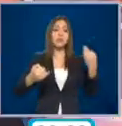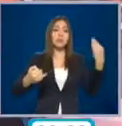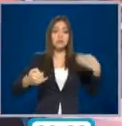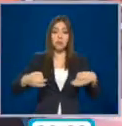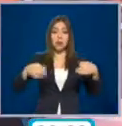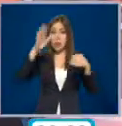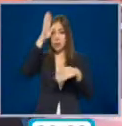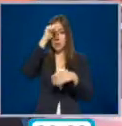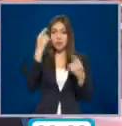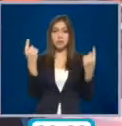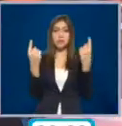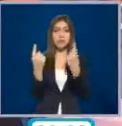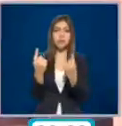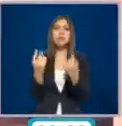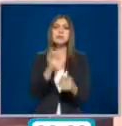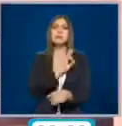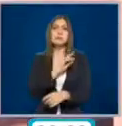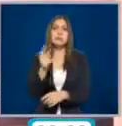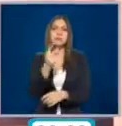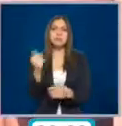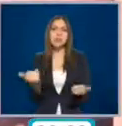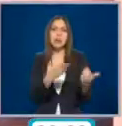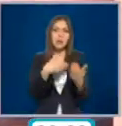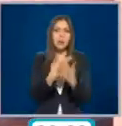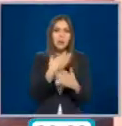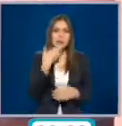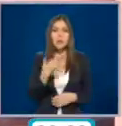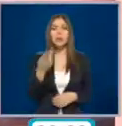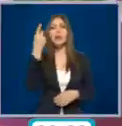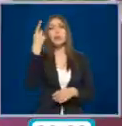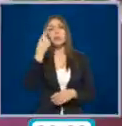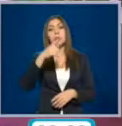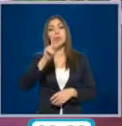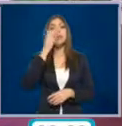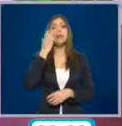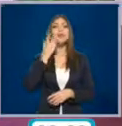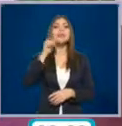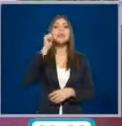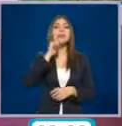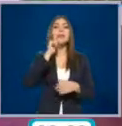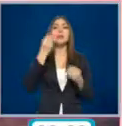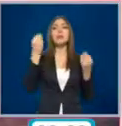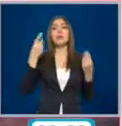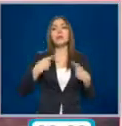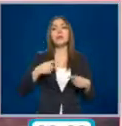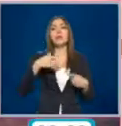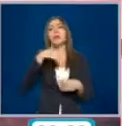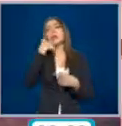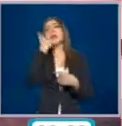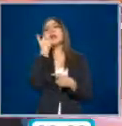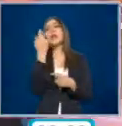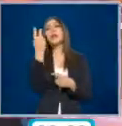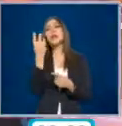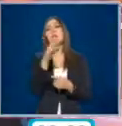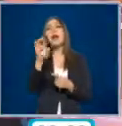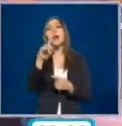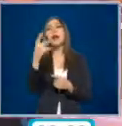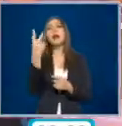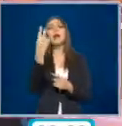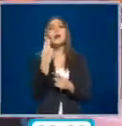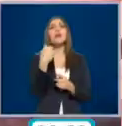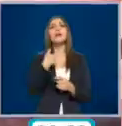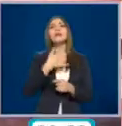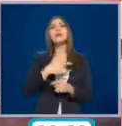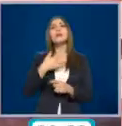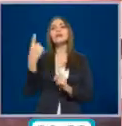sea funcional. Ahora, finalmente, muchas personas buscamos en una pareja sentirnos comprendidas, sentirnos entendidas y sobre